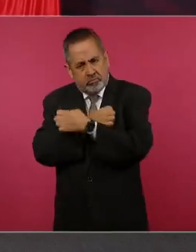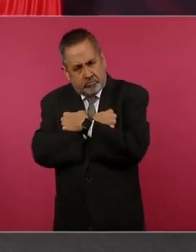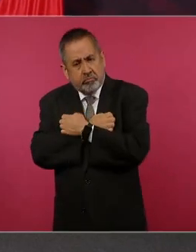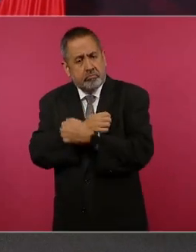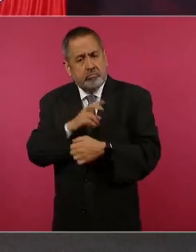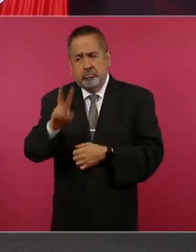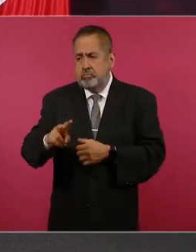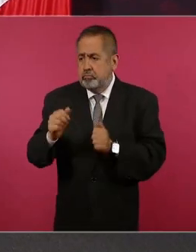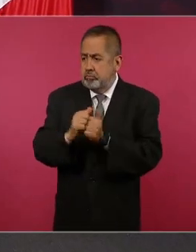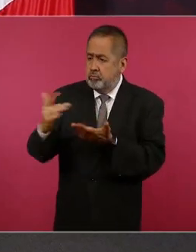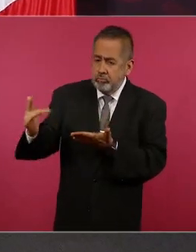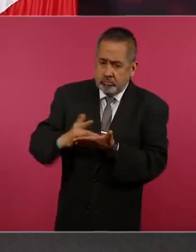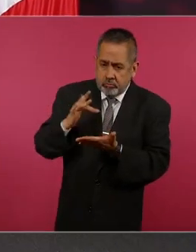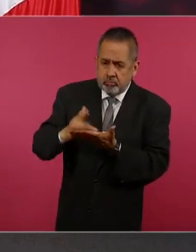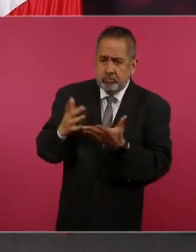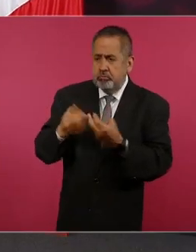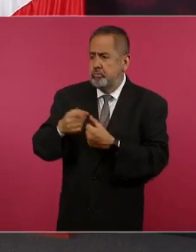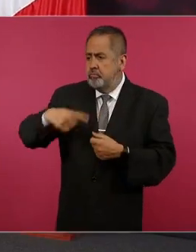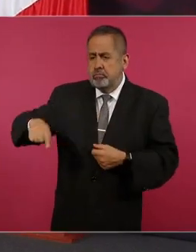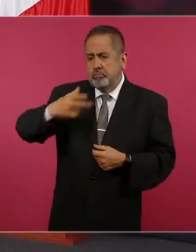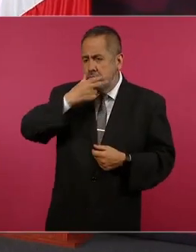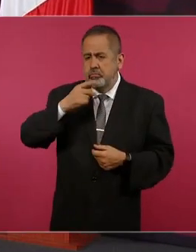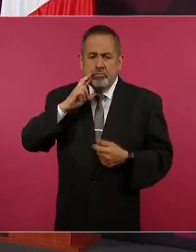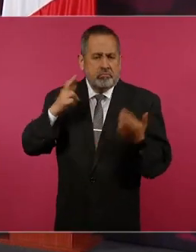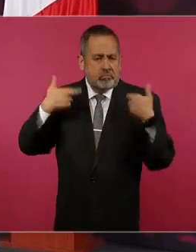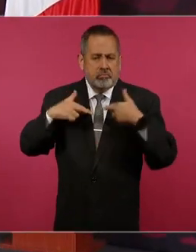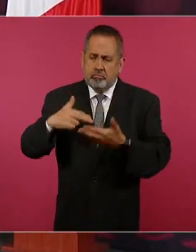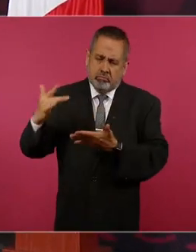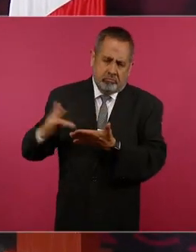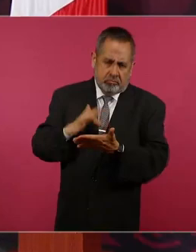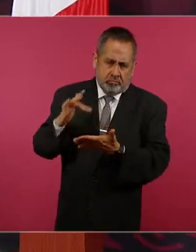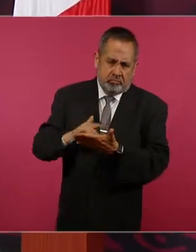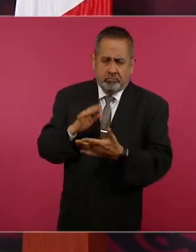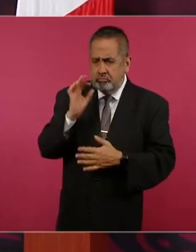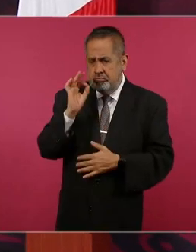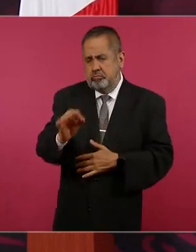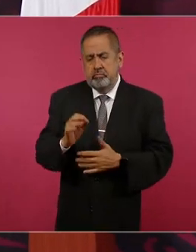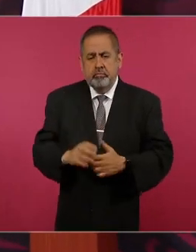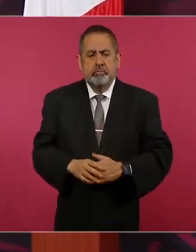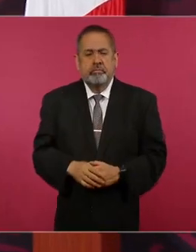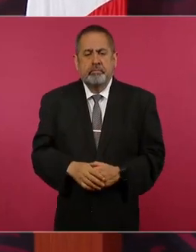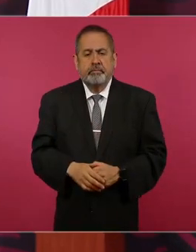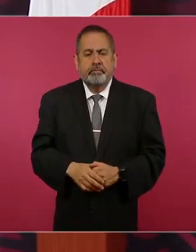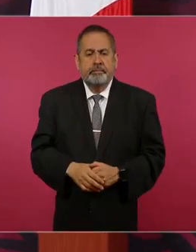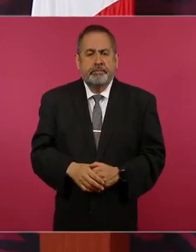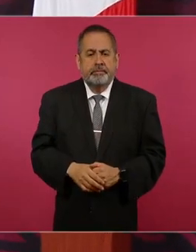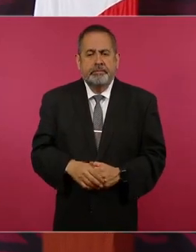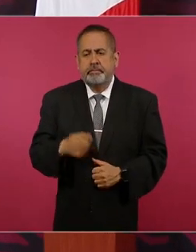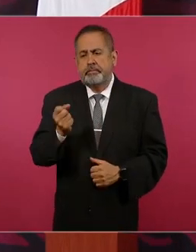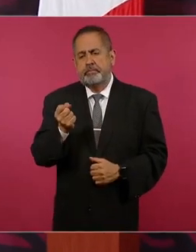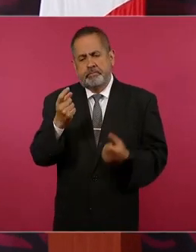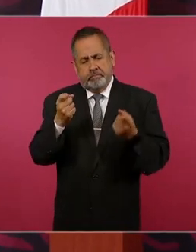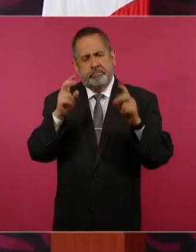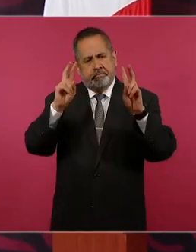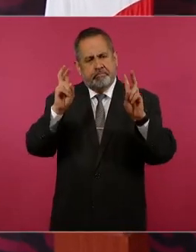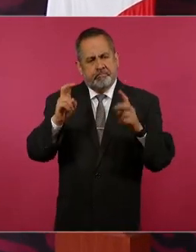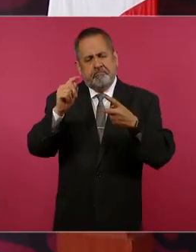apoyo de las maestras, de los maestros. Son algunos los temas